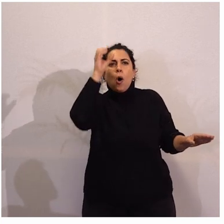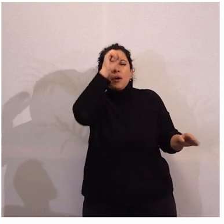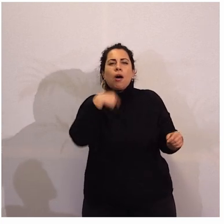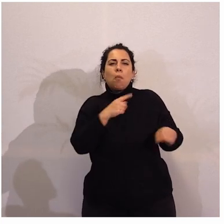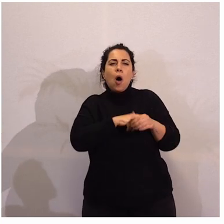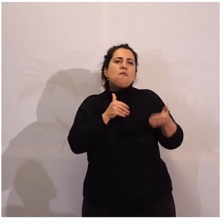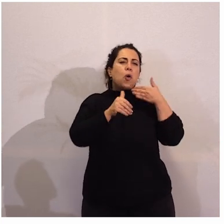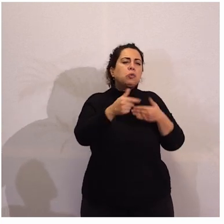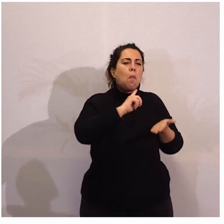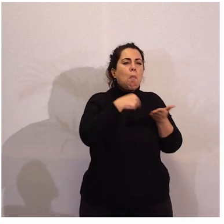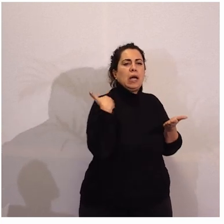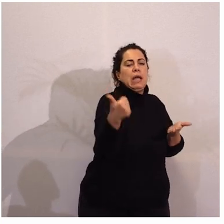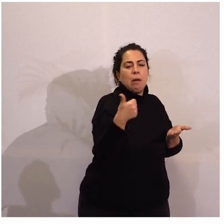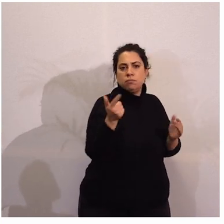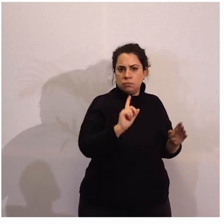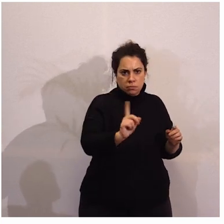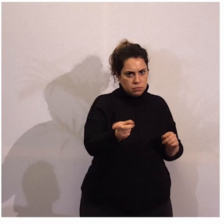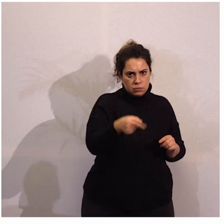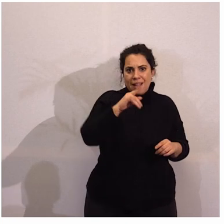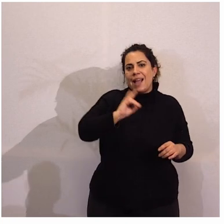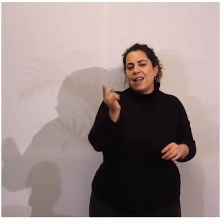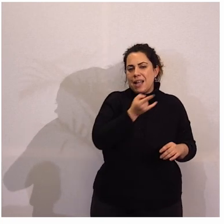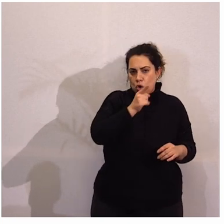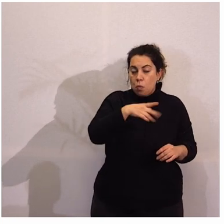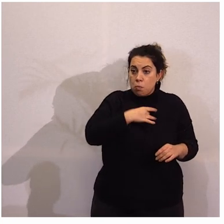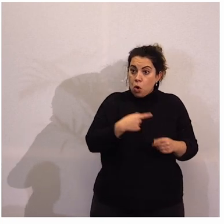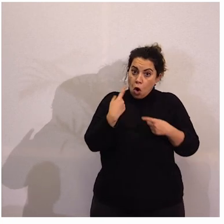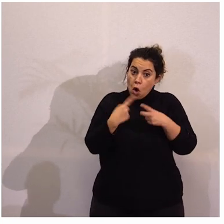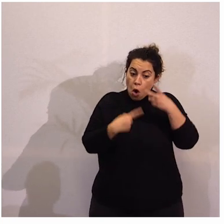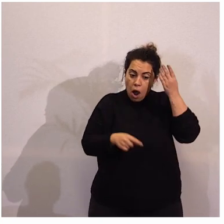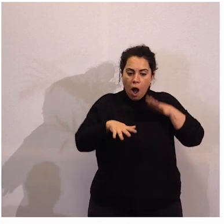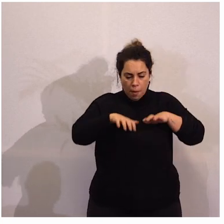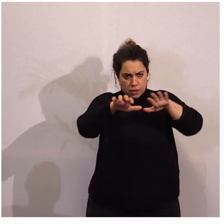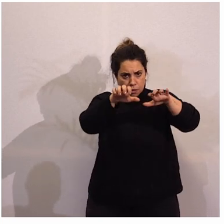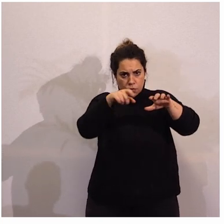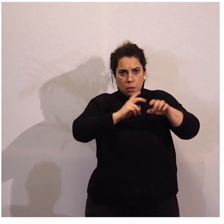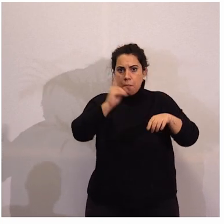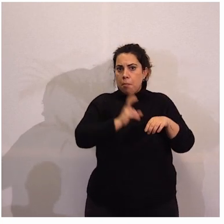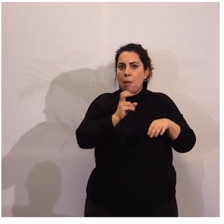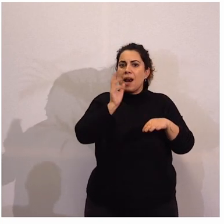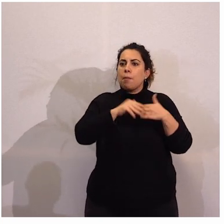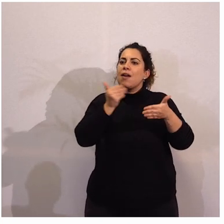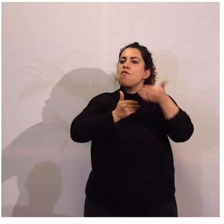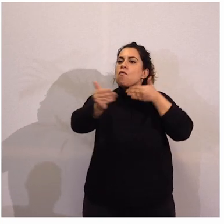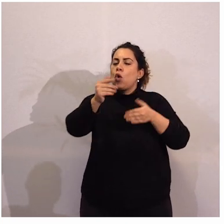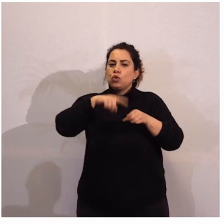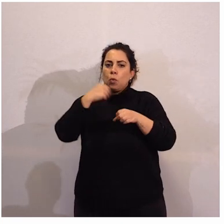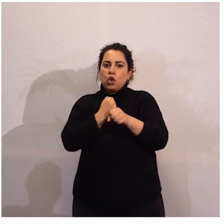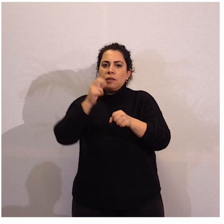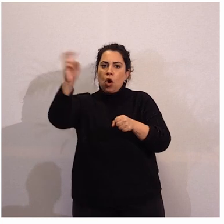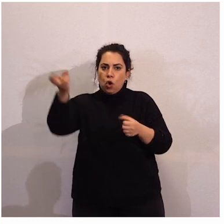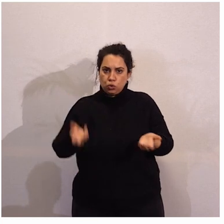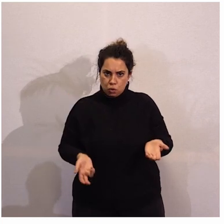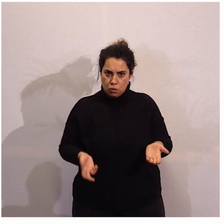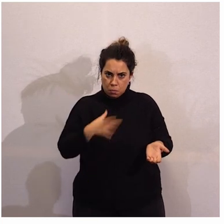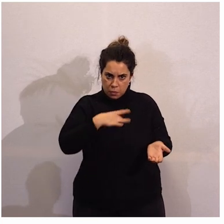contratar. Puedes aprender cosas y eso te podrá valer luego para otro puesto de trabajo. Pero no